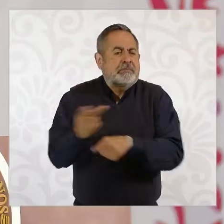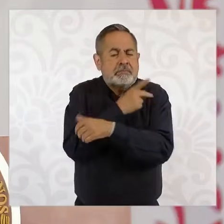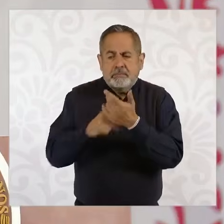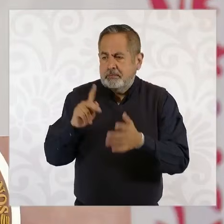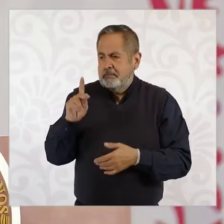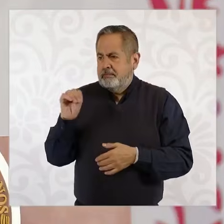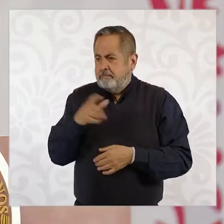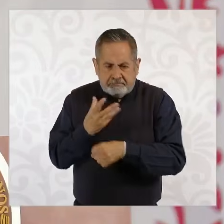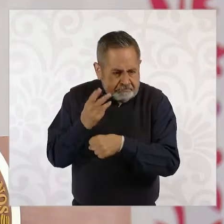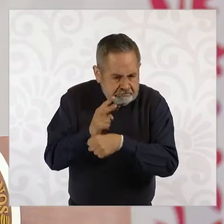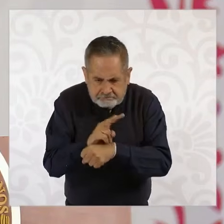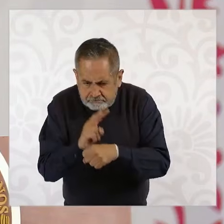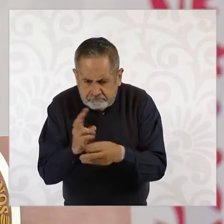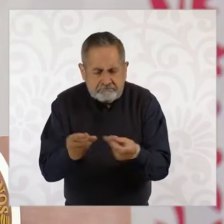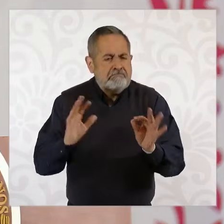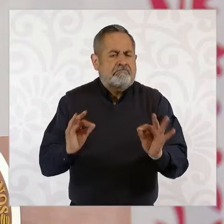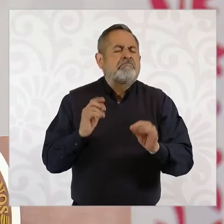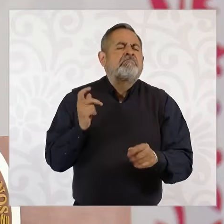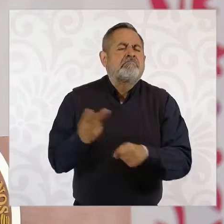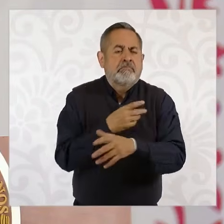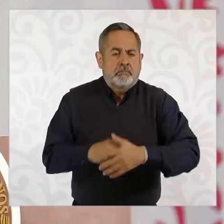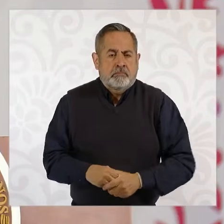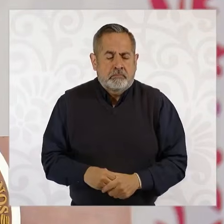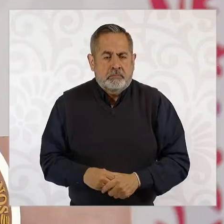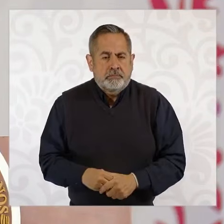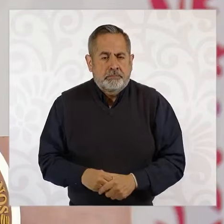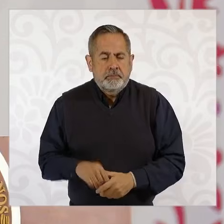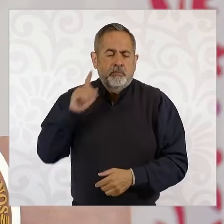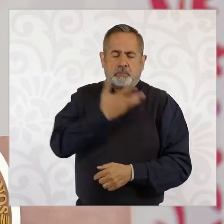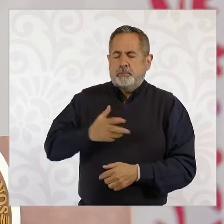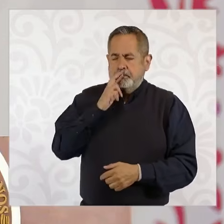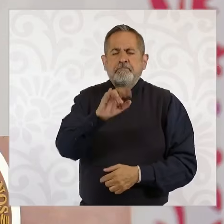hace un momentito en Pemex, de Pemex, perdón,